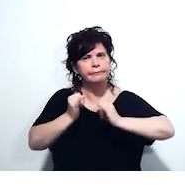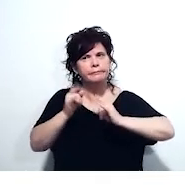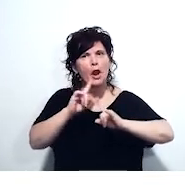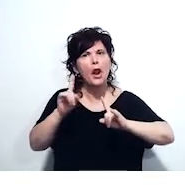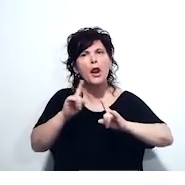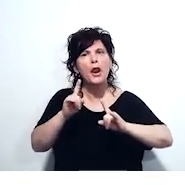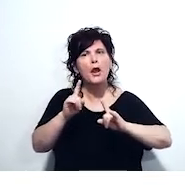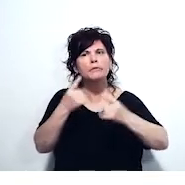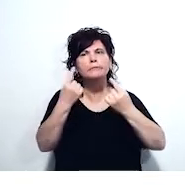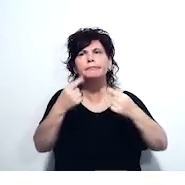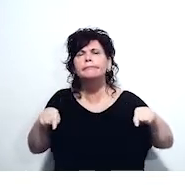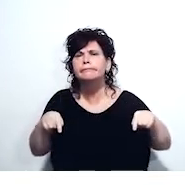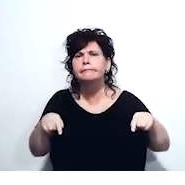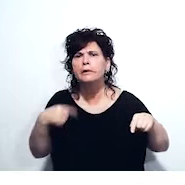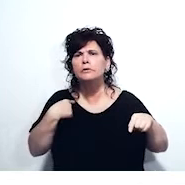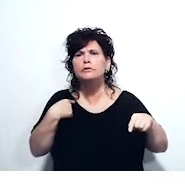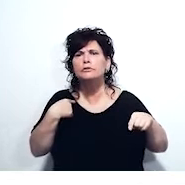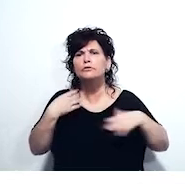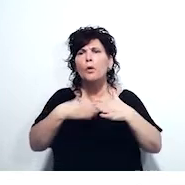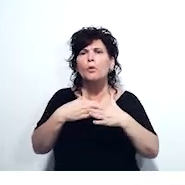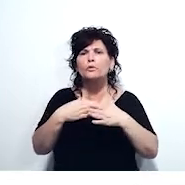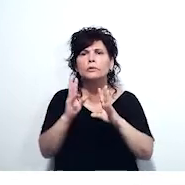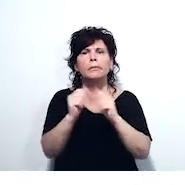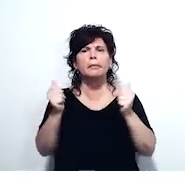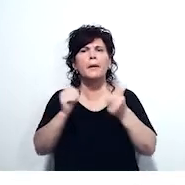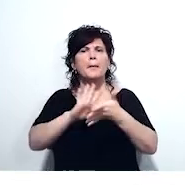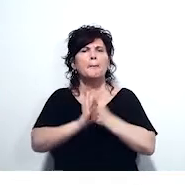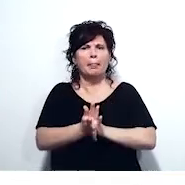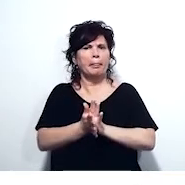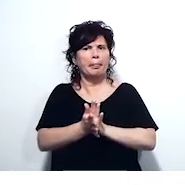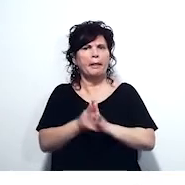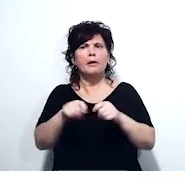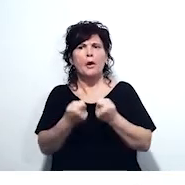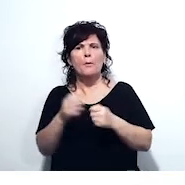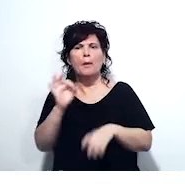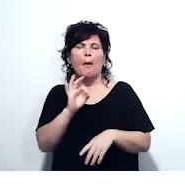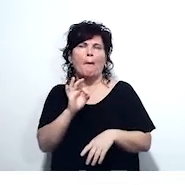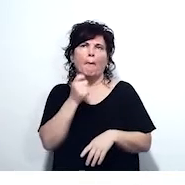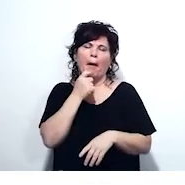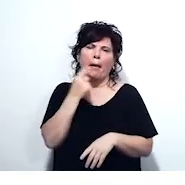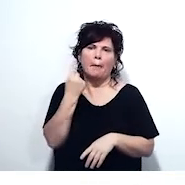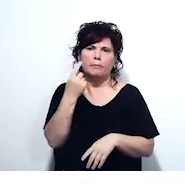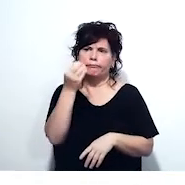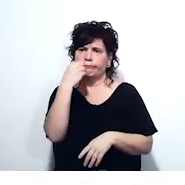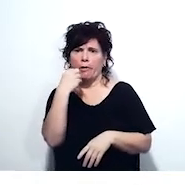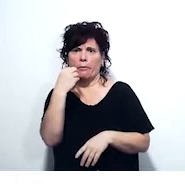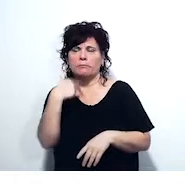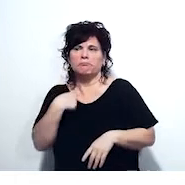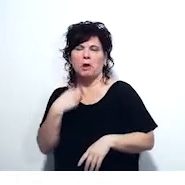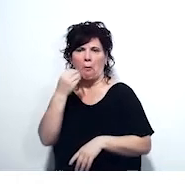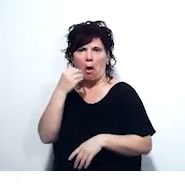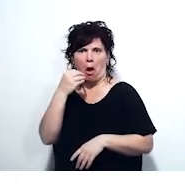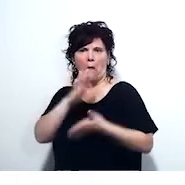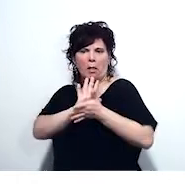son un bien, no son una cosa que cuando yo lo uso se gasta, se rompe. Por ejemplo, un alimento que yo lo compro, lo consumo y no